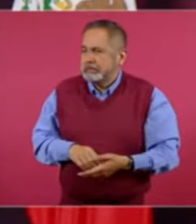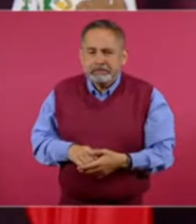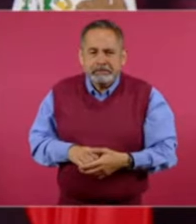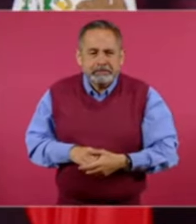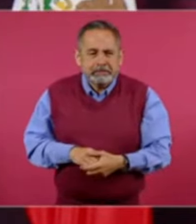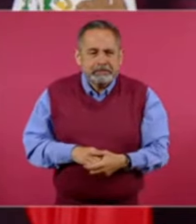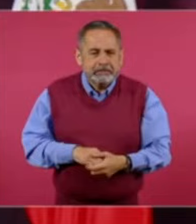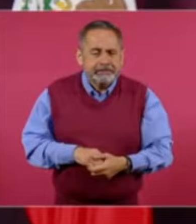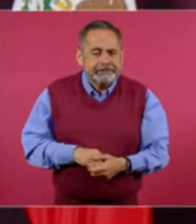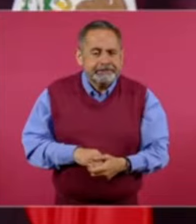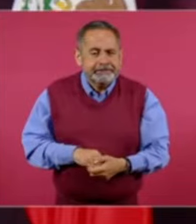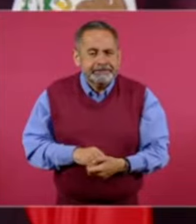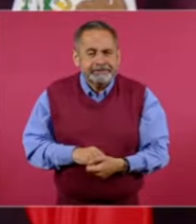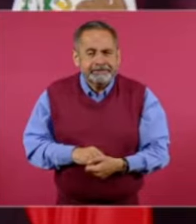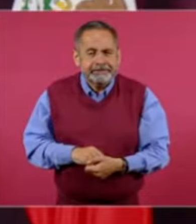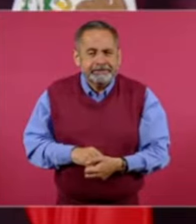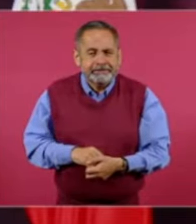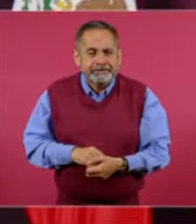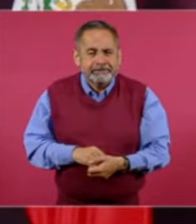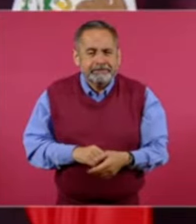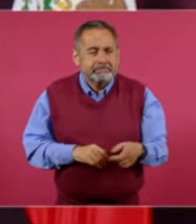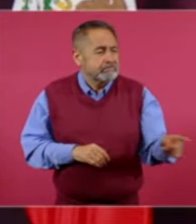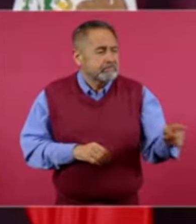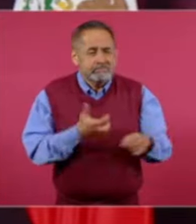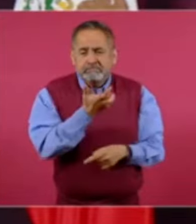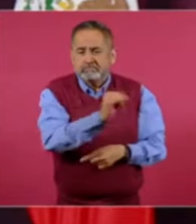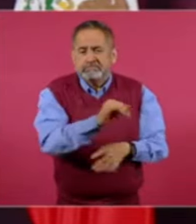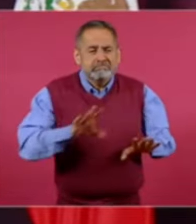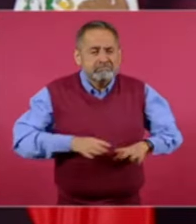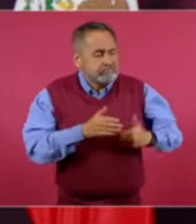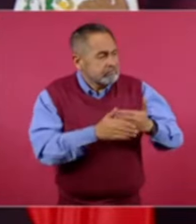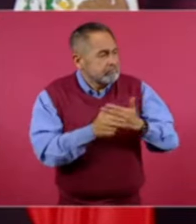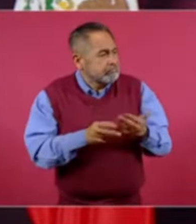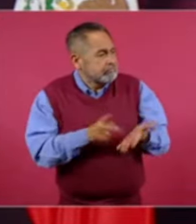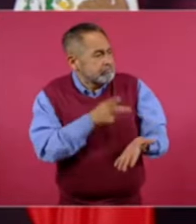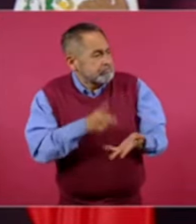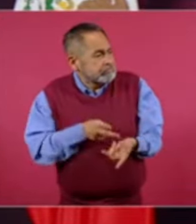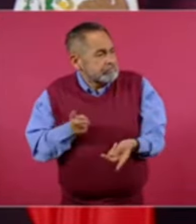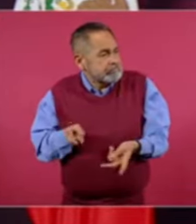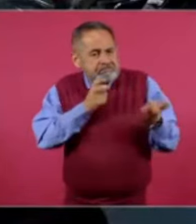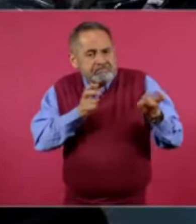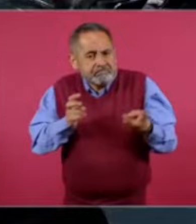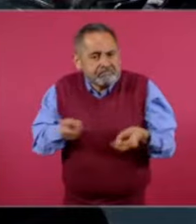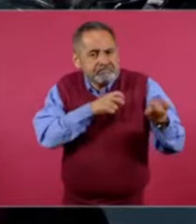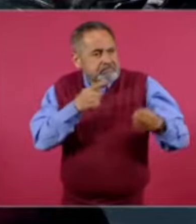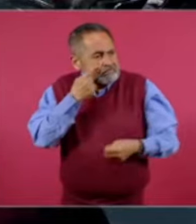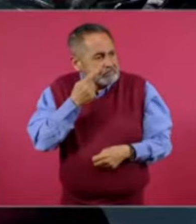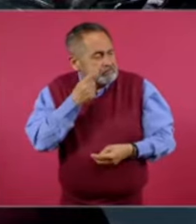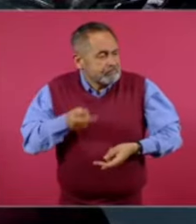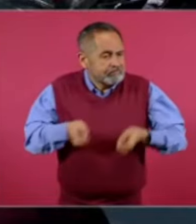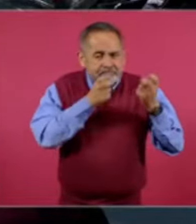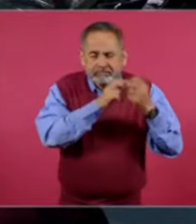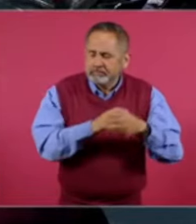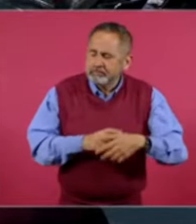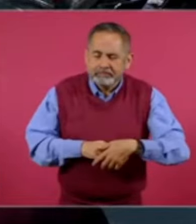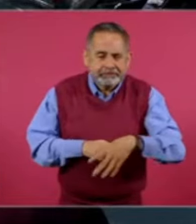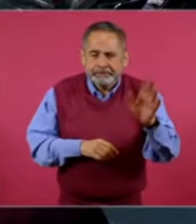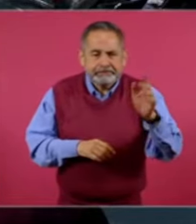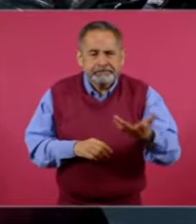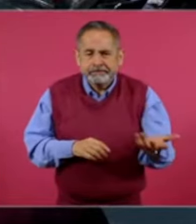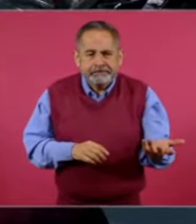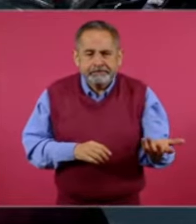proceder comprando, hay